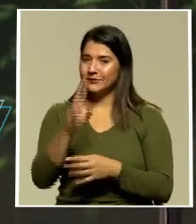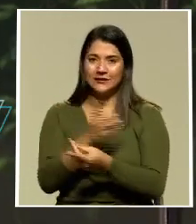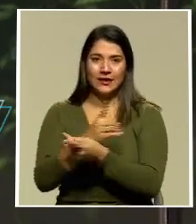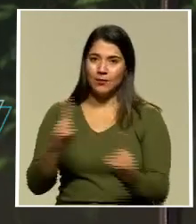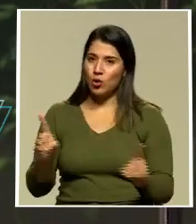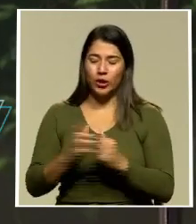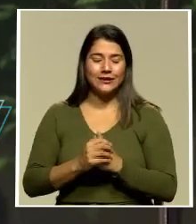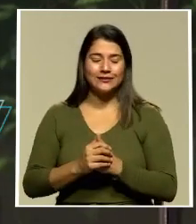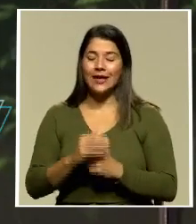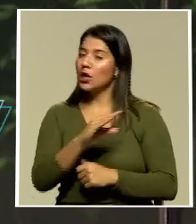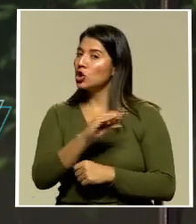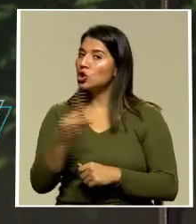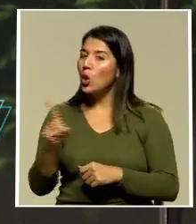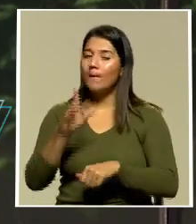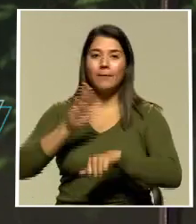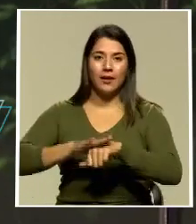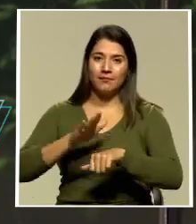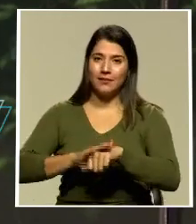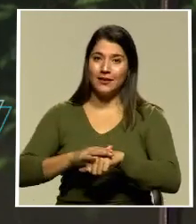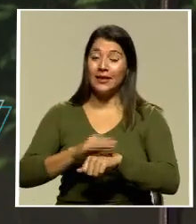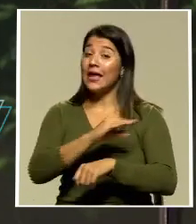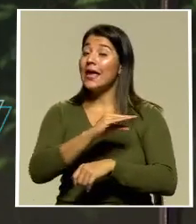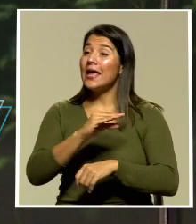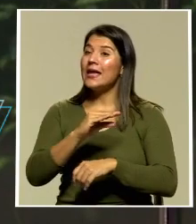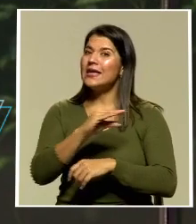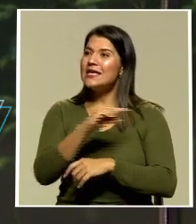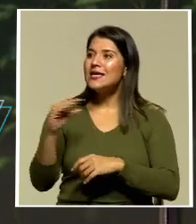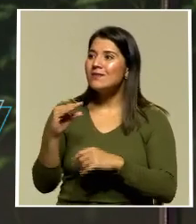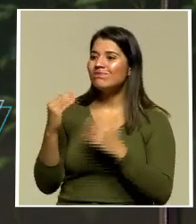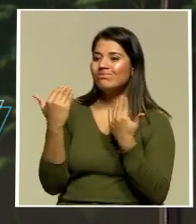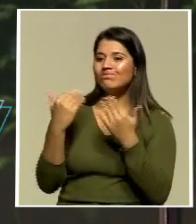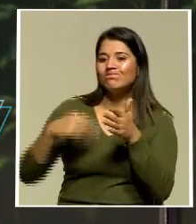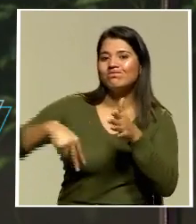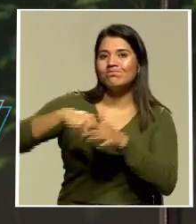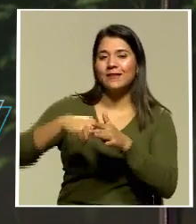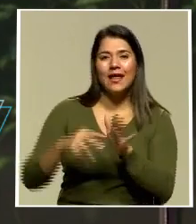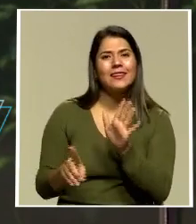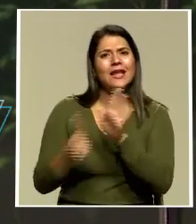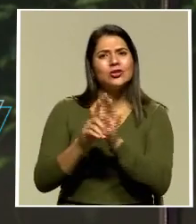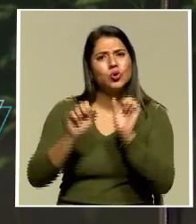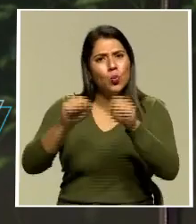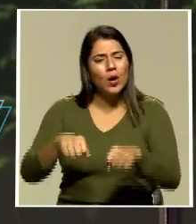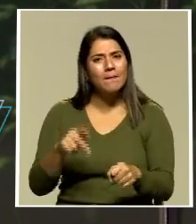que impide y niega el derecho de participación electoral, digamos así, al